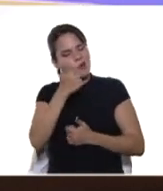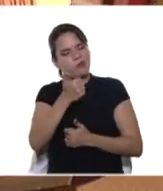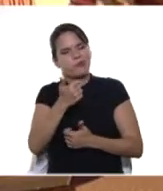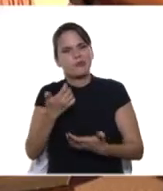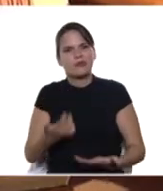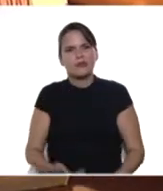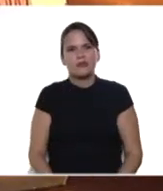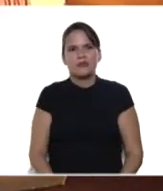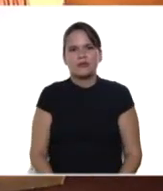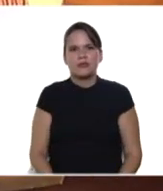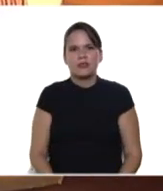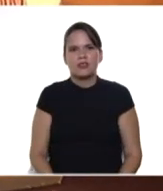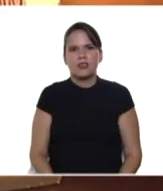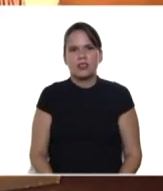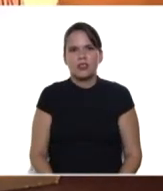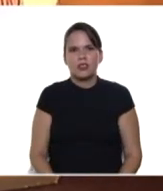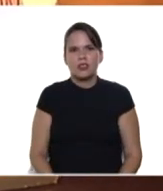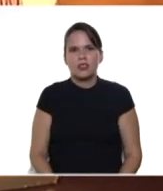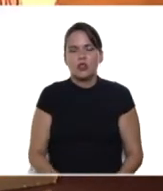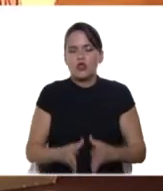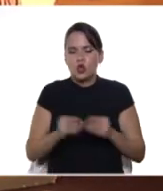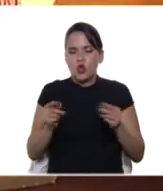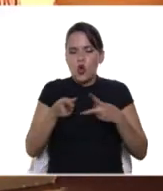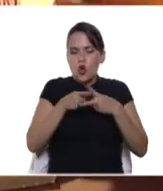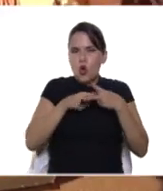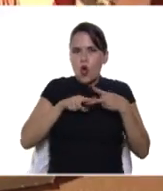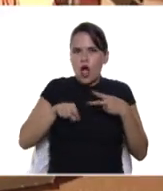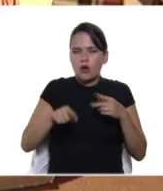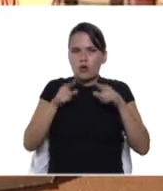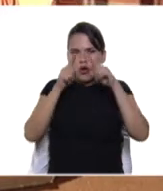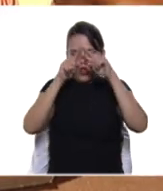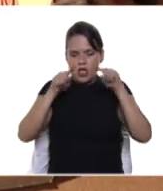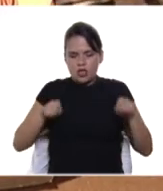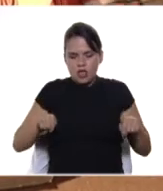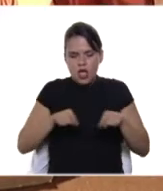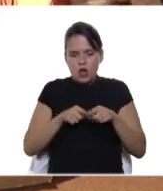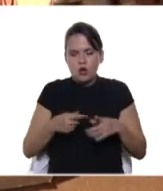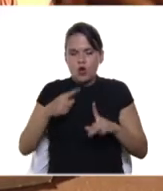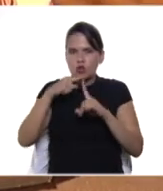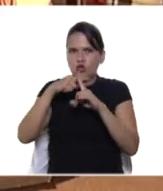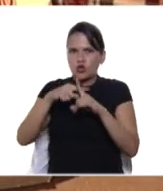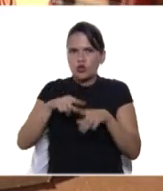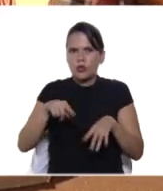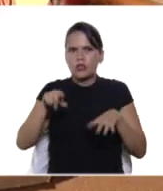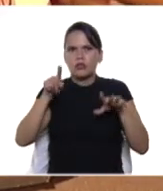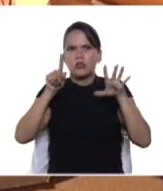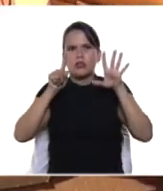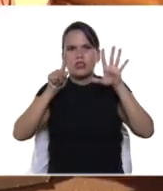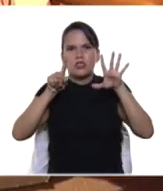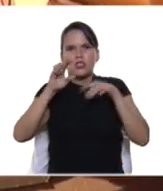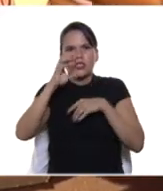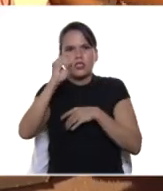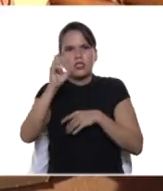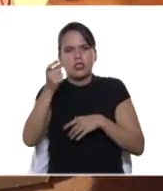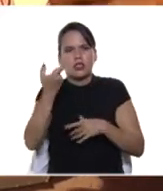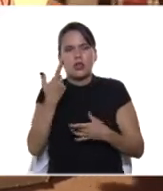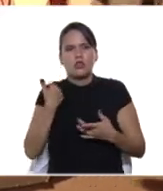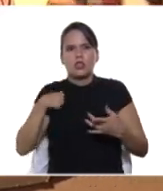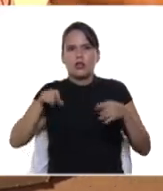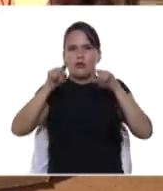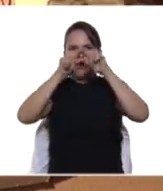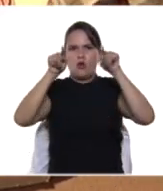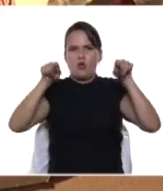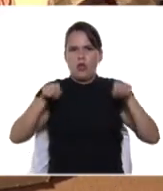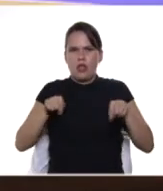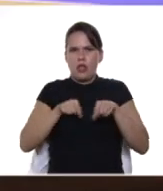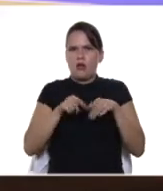Excelente. Por lo tanto, 60 más 60 más 60, 180 grados. Muy bien. Tenemos el cuadrado, que ya